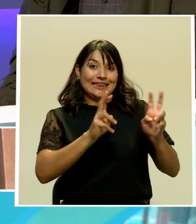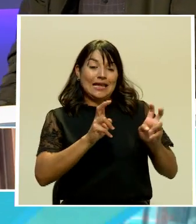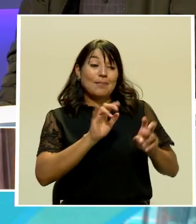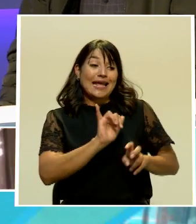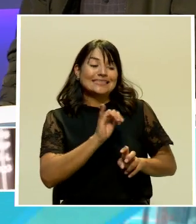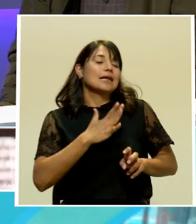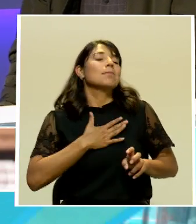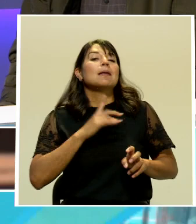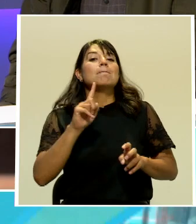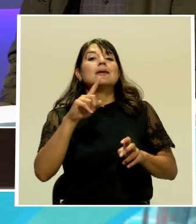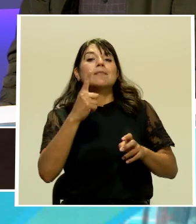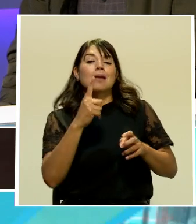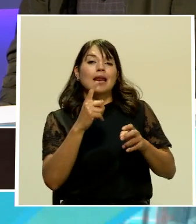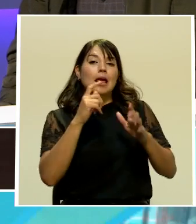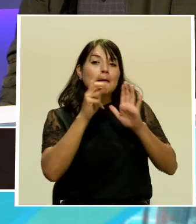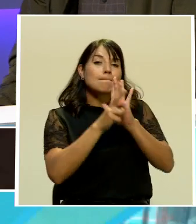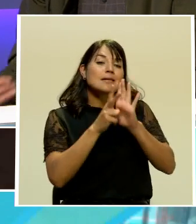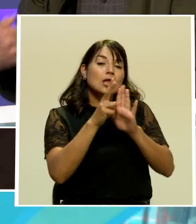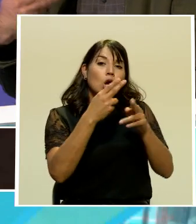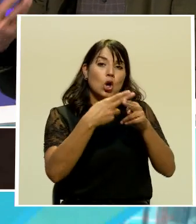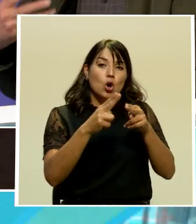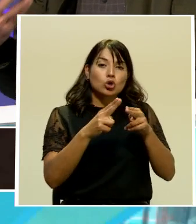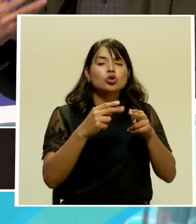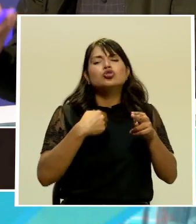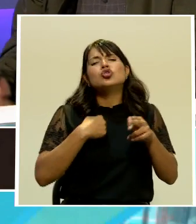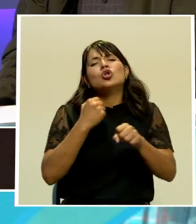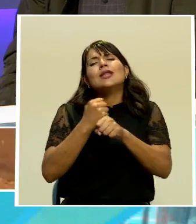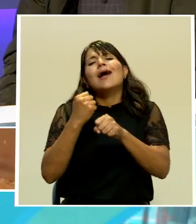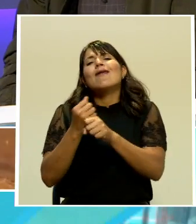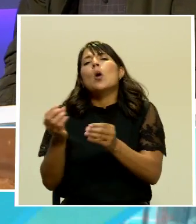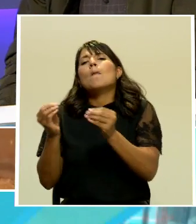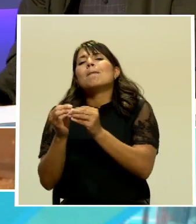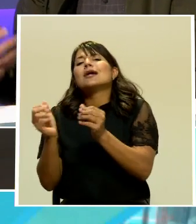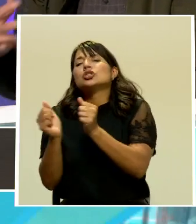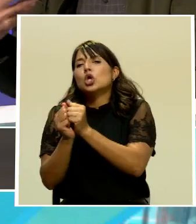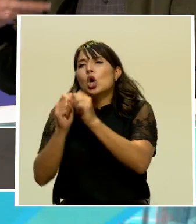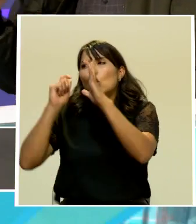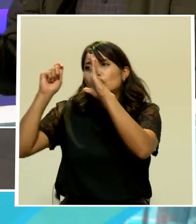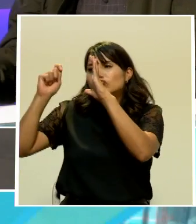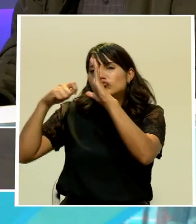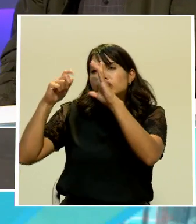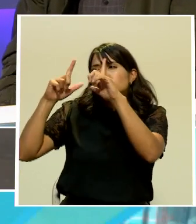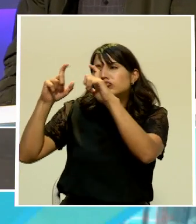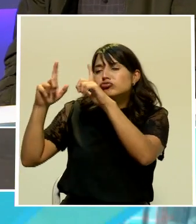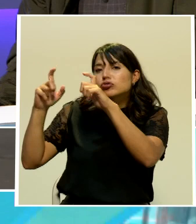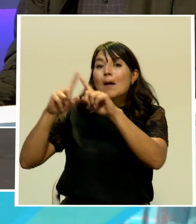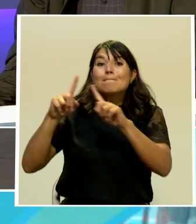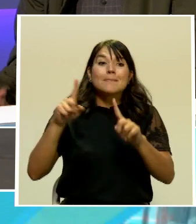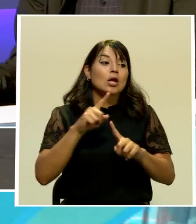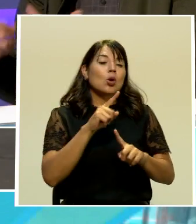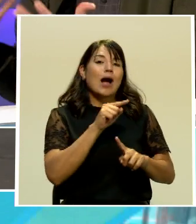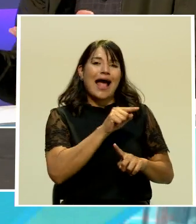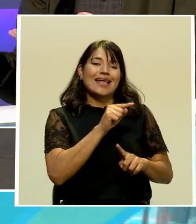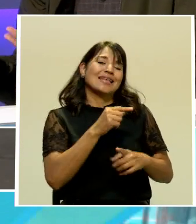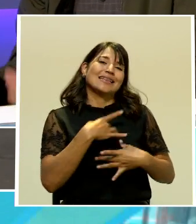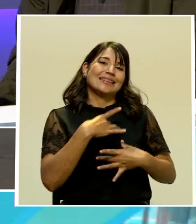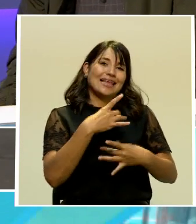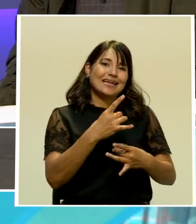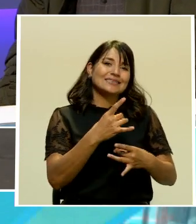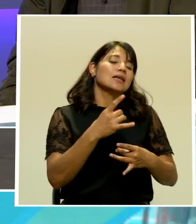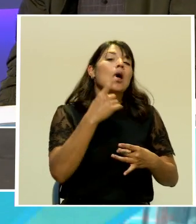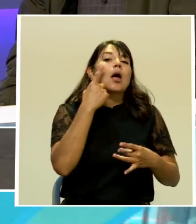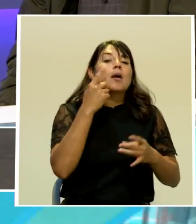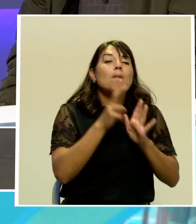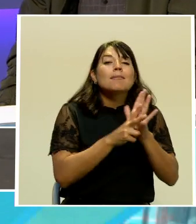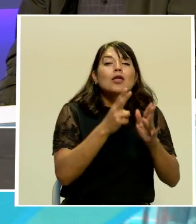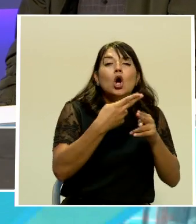trabajo más como cinefotógrafo, pero me interesa el documental porque es un espacio donde uno puede expresar una opinión política